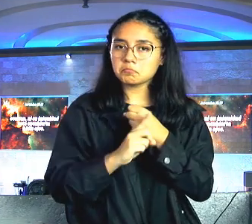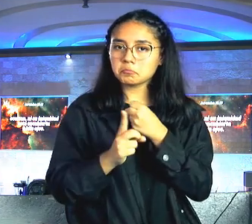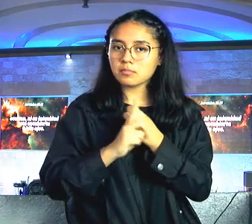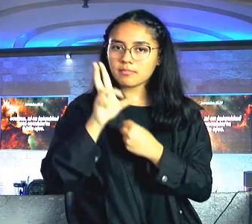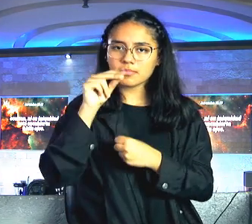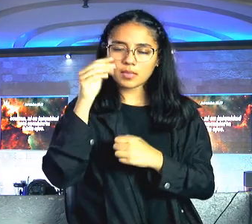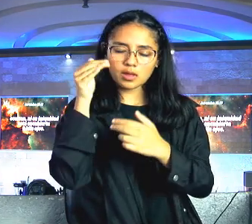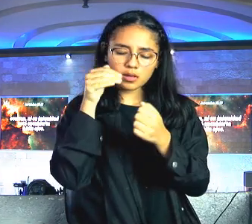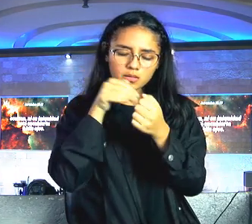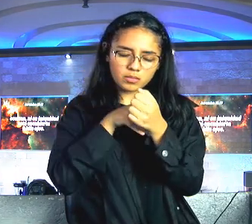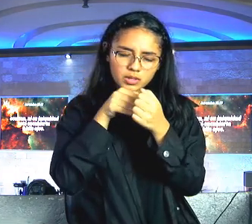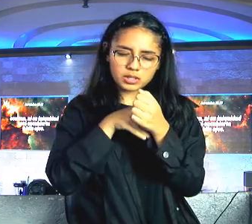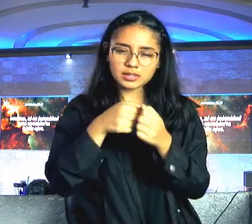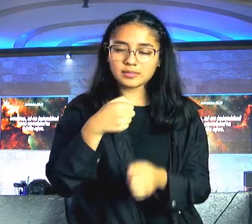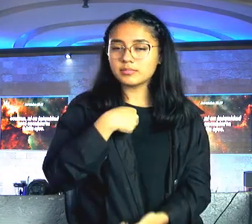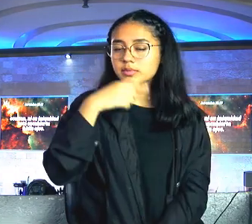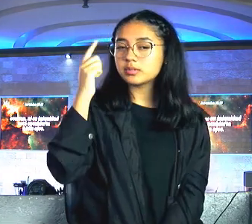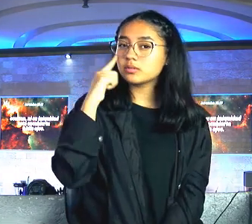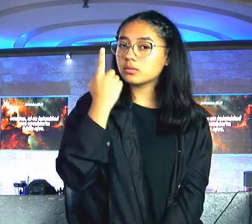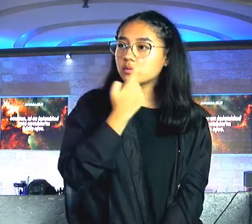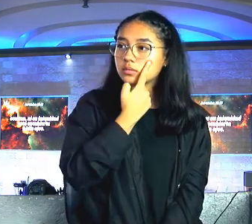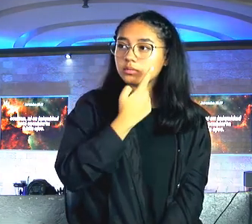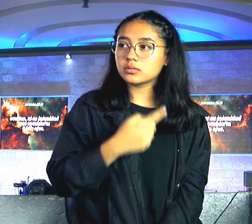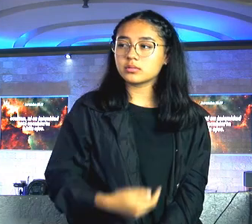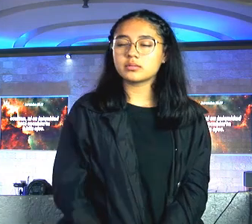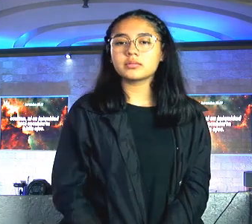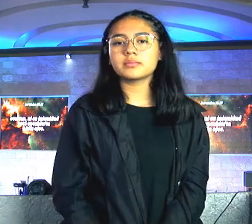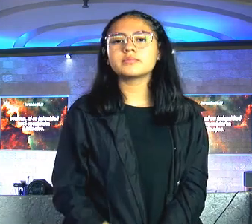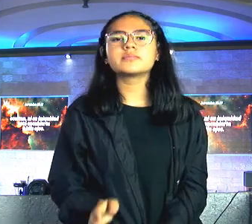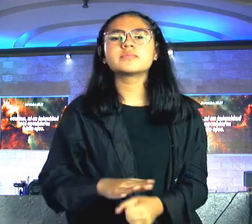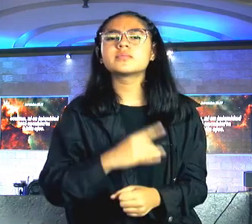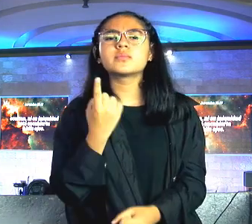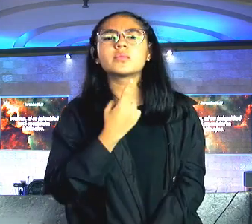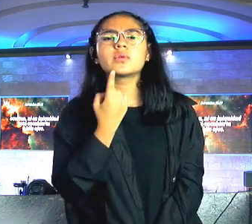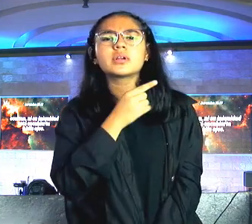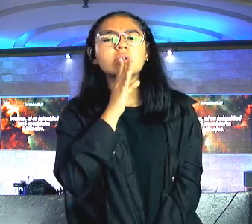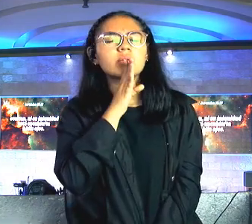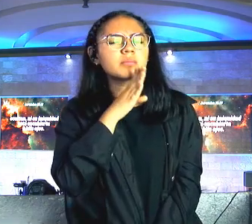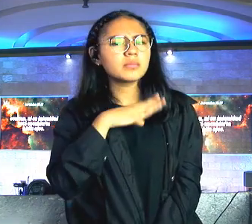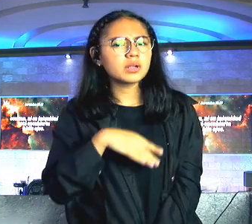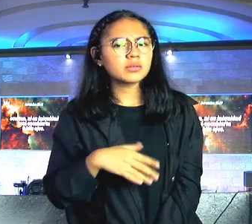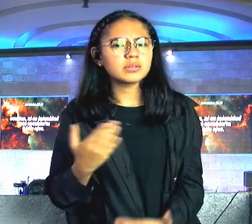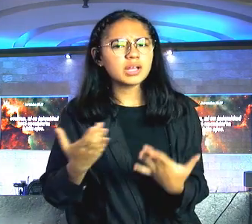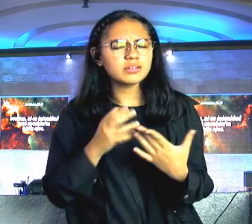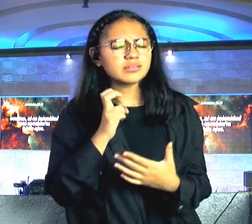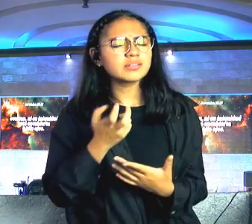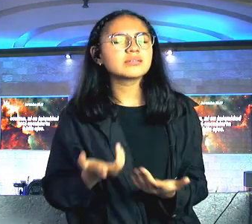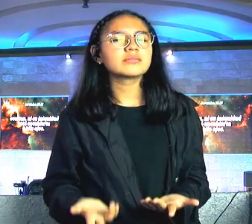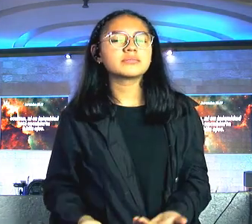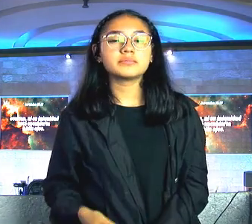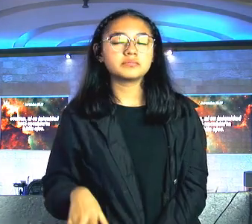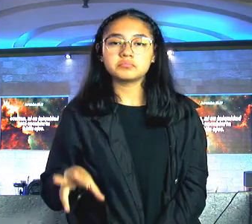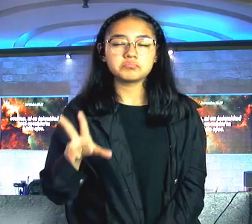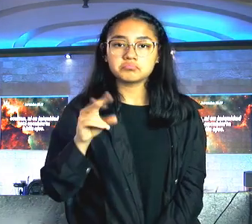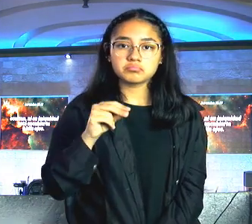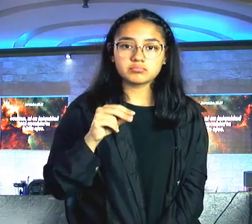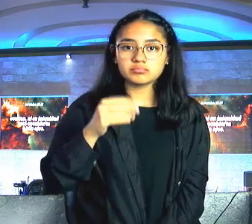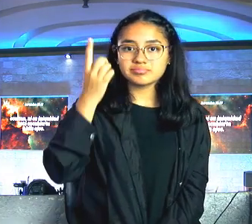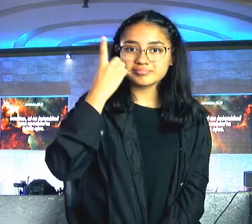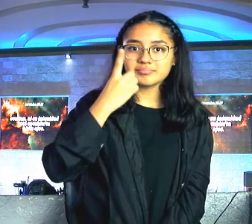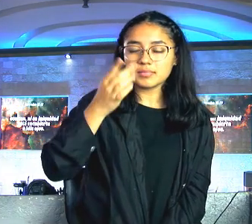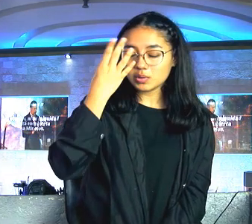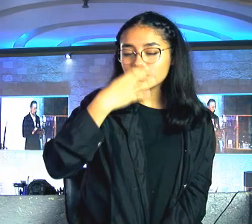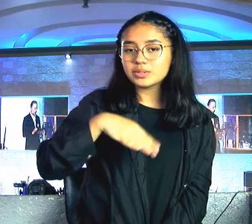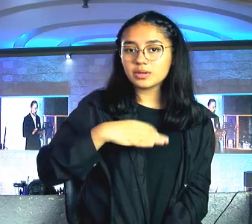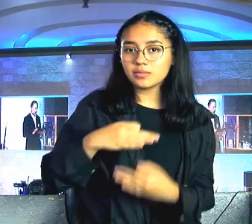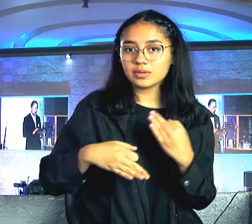ojos. Algunos piensan: pero ¿por qué Dios deja que los malos hagan lo que sea? No, nada se está ocultando de su presencia, todo está delante de